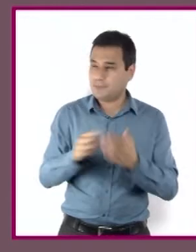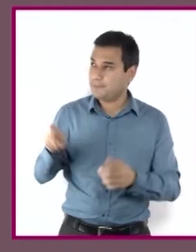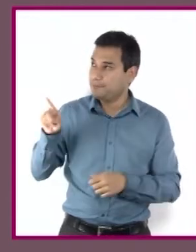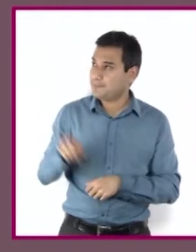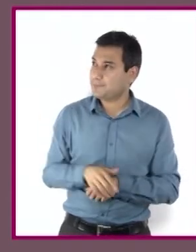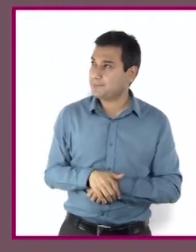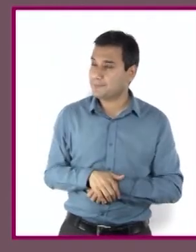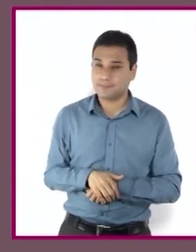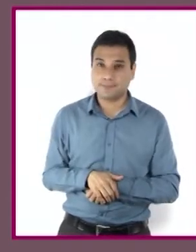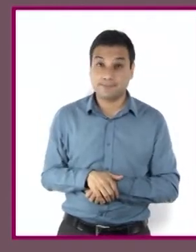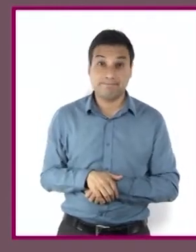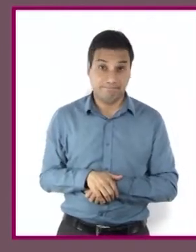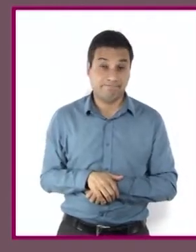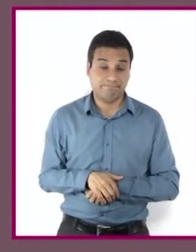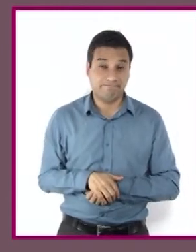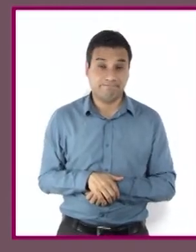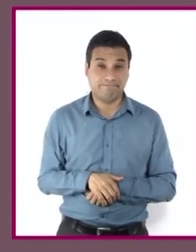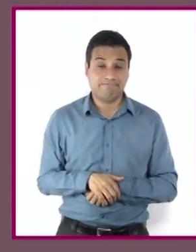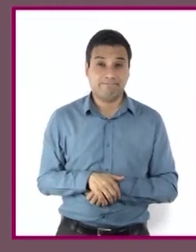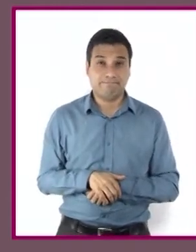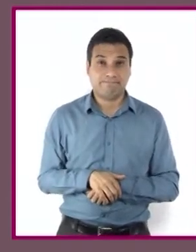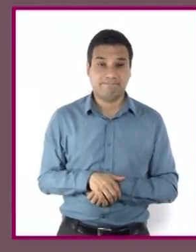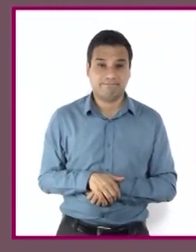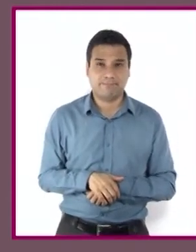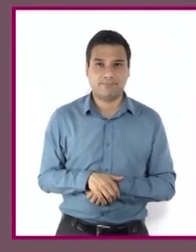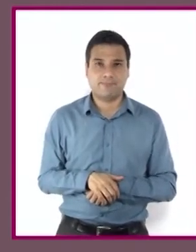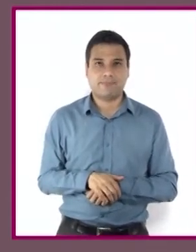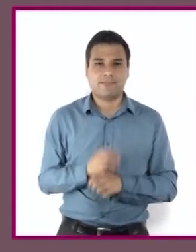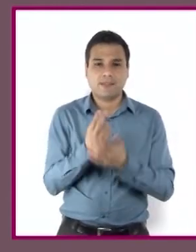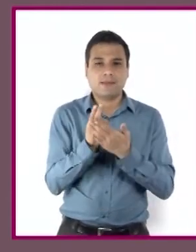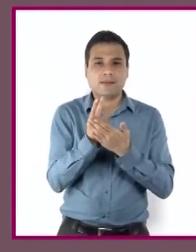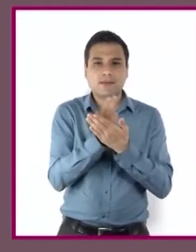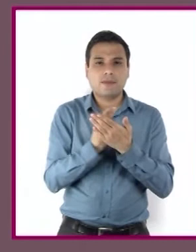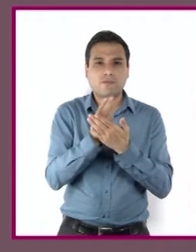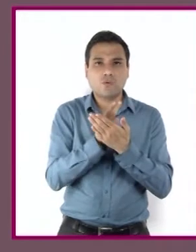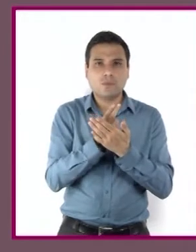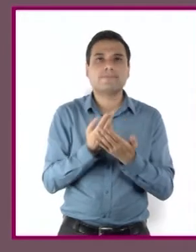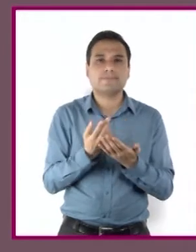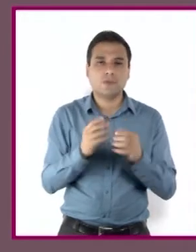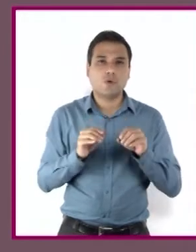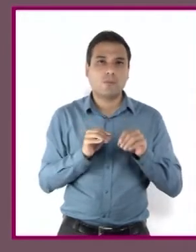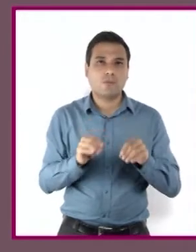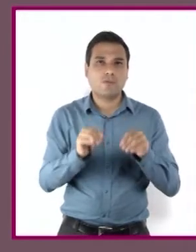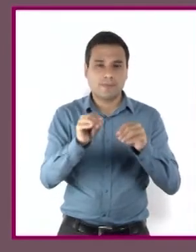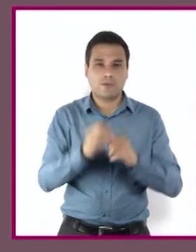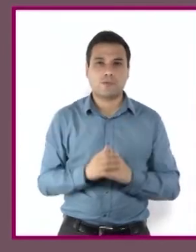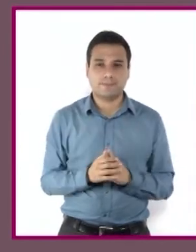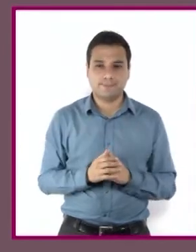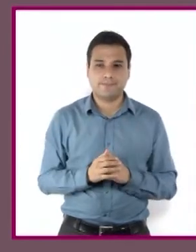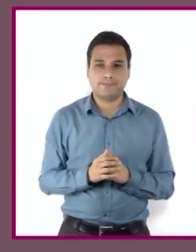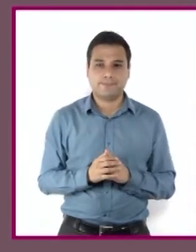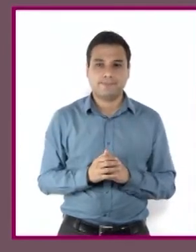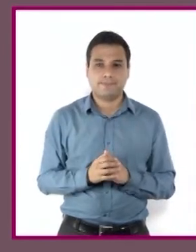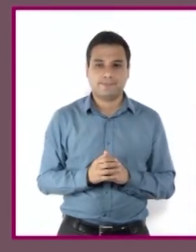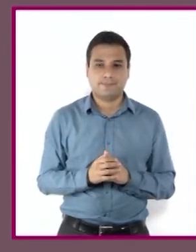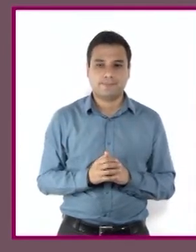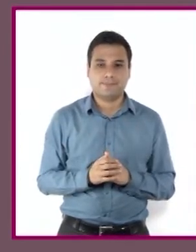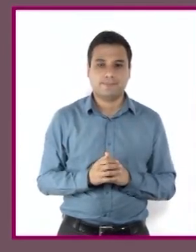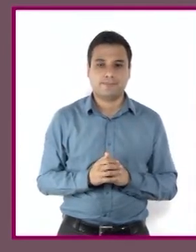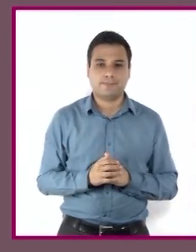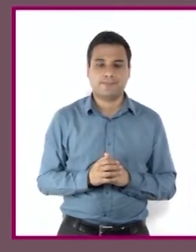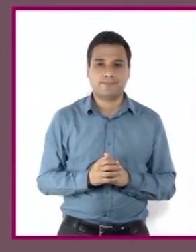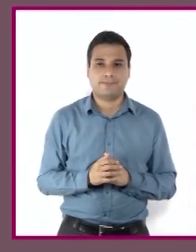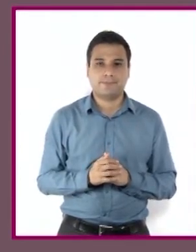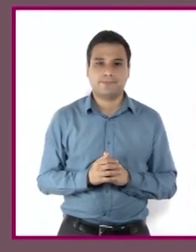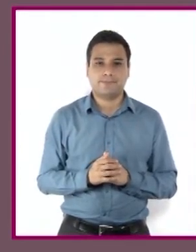cual, en su conjunto, adquiere el símbolo de Olin o movimiento, que se representaba como un quincunce,